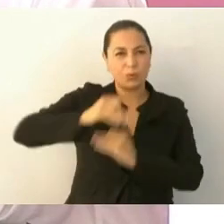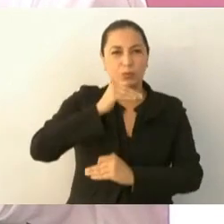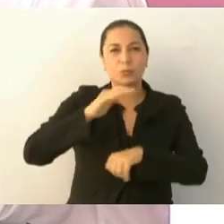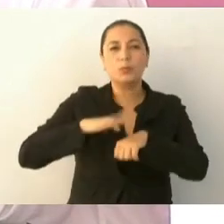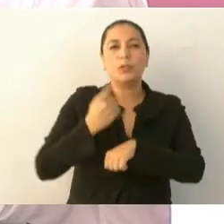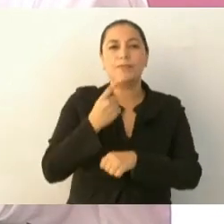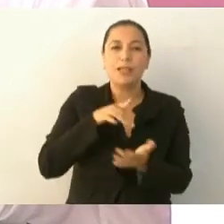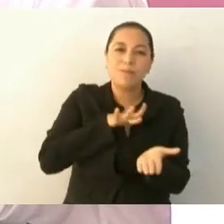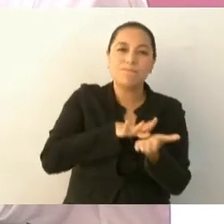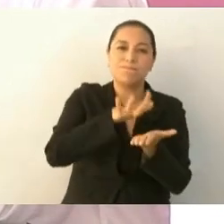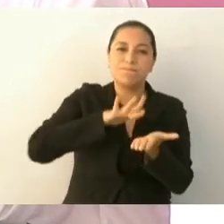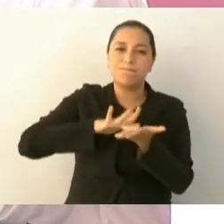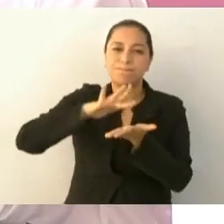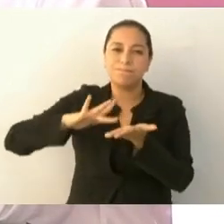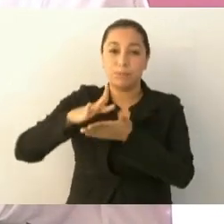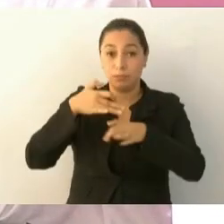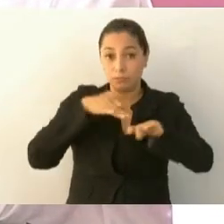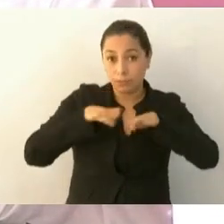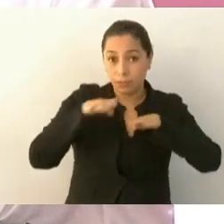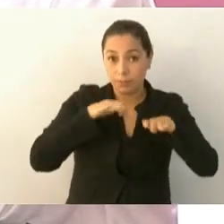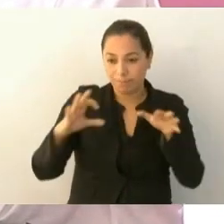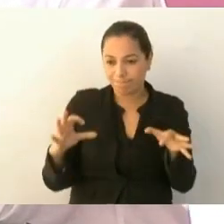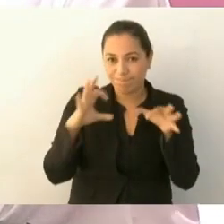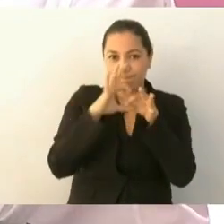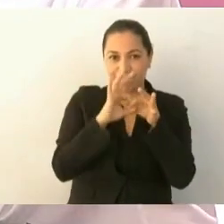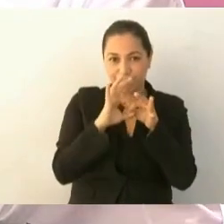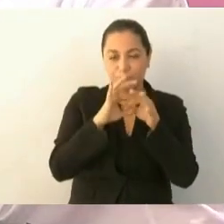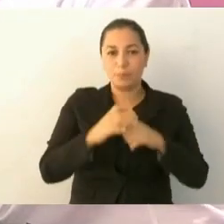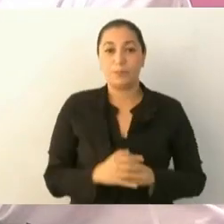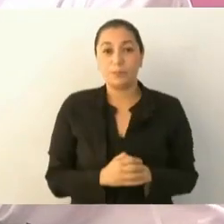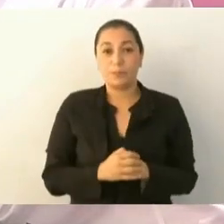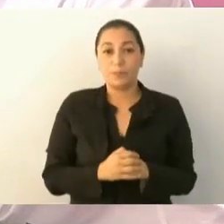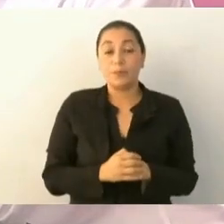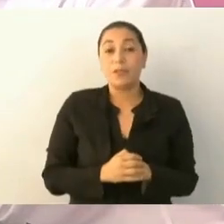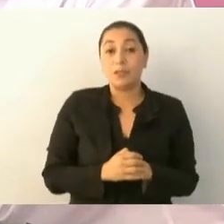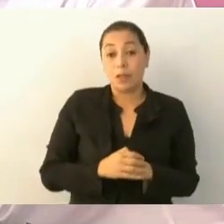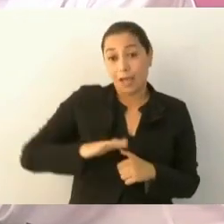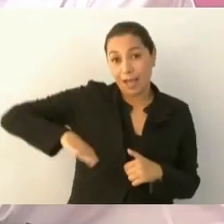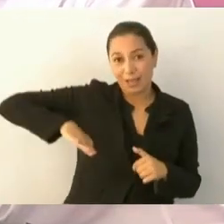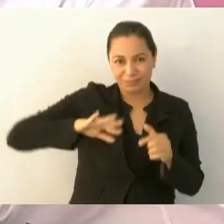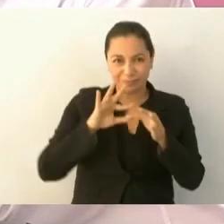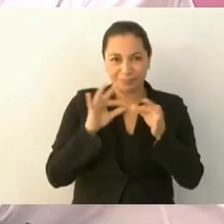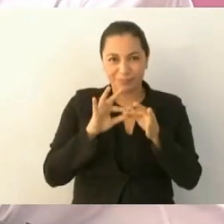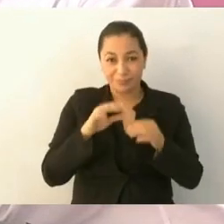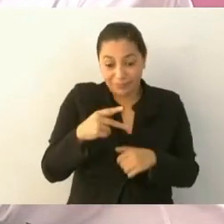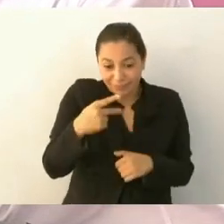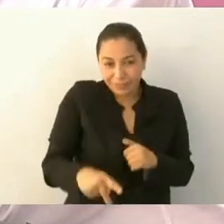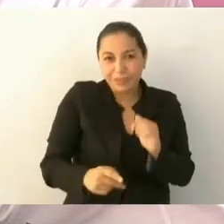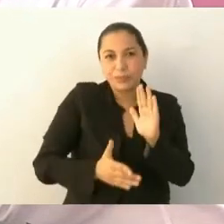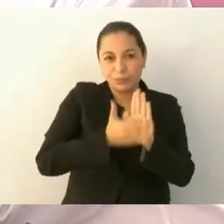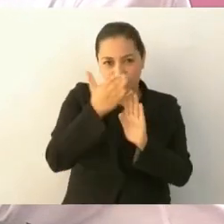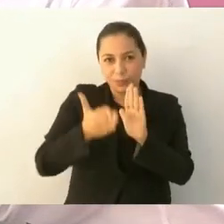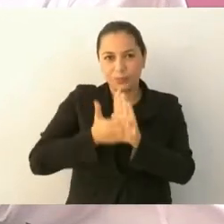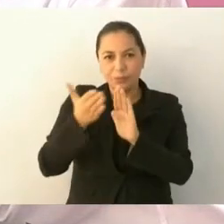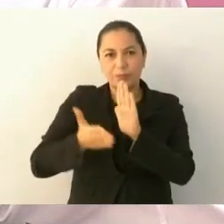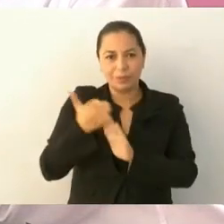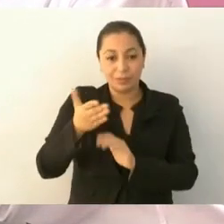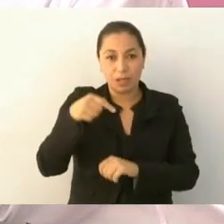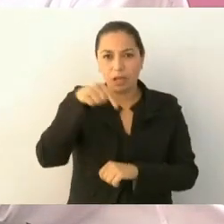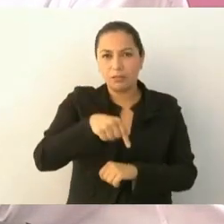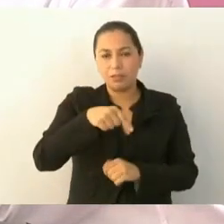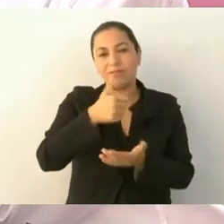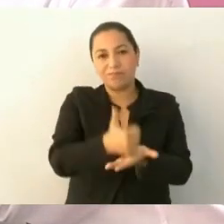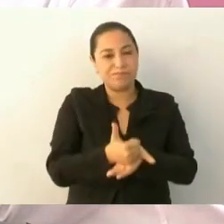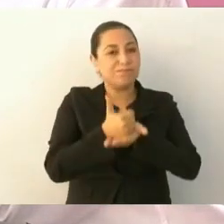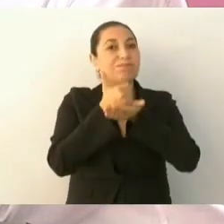apoyo. Y como aquí se ha dicho, esta obra va a ayudar mucho